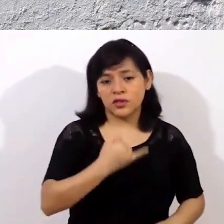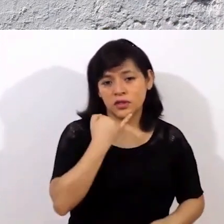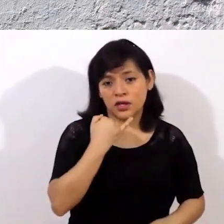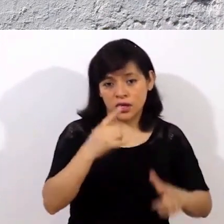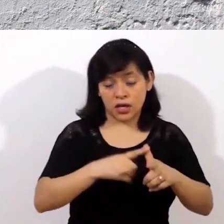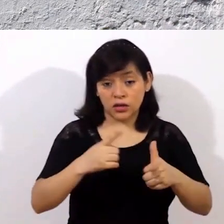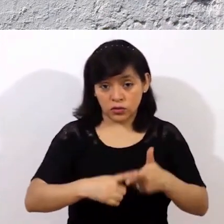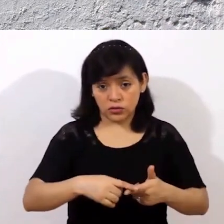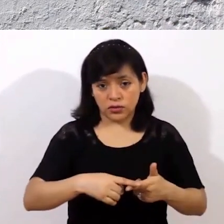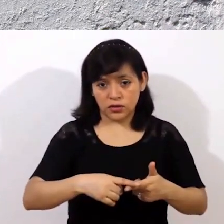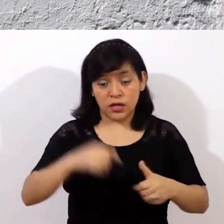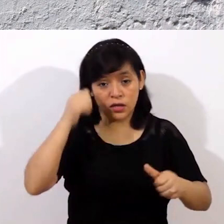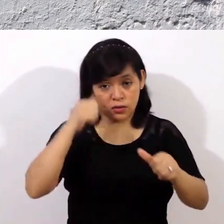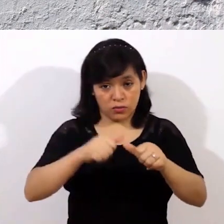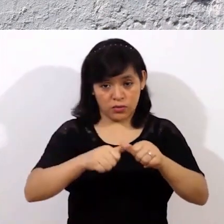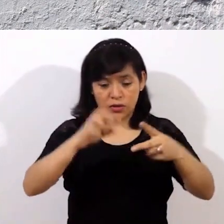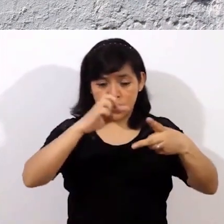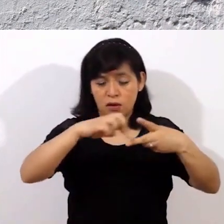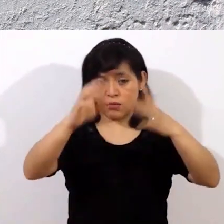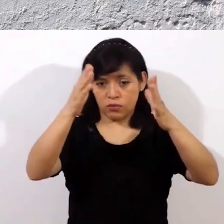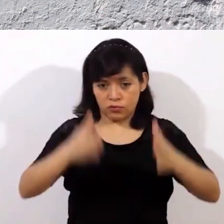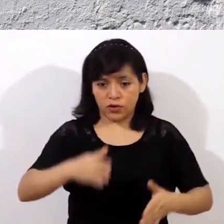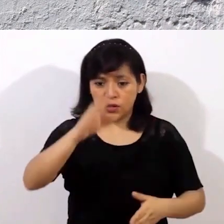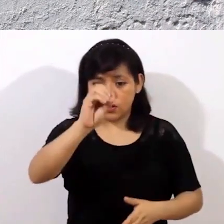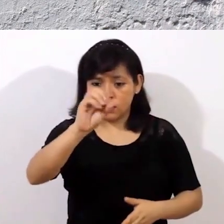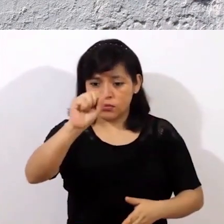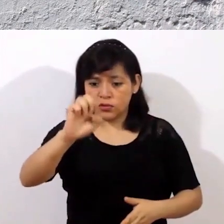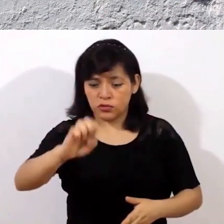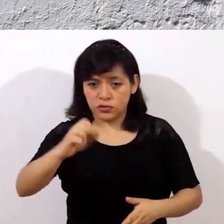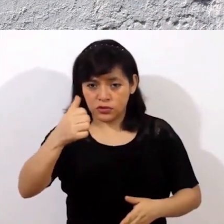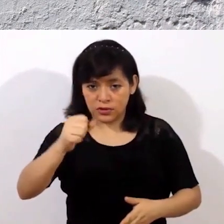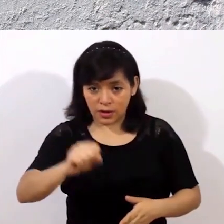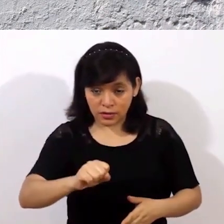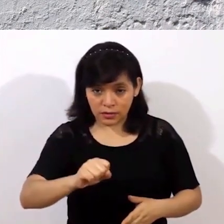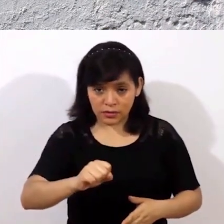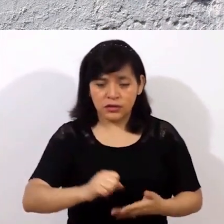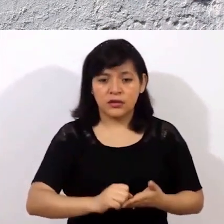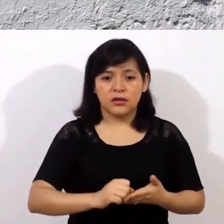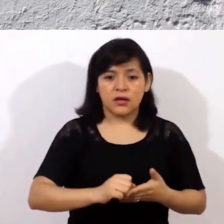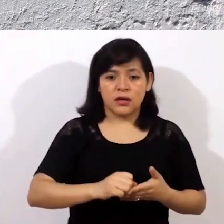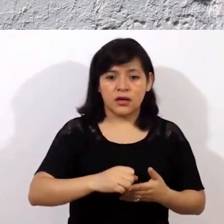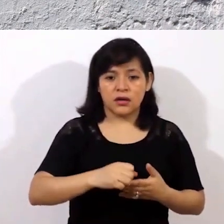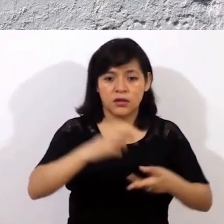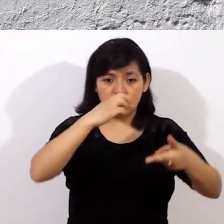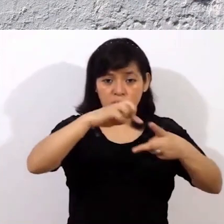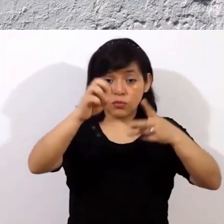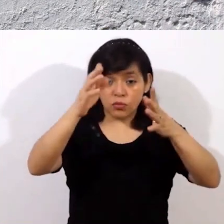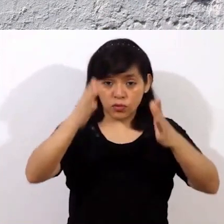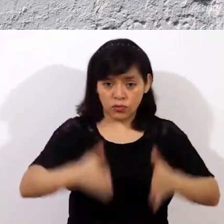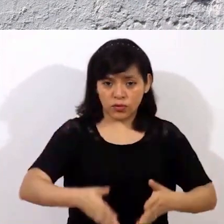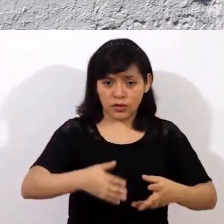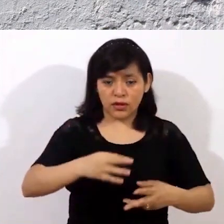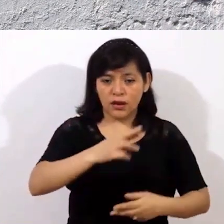a Oseas. Ya siglos después, por el año 715, se considera que fue escrita esta